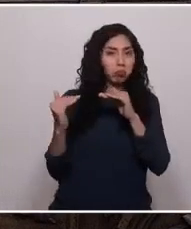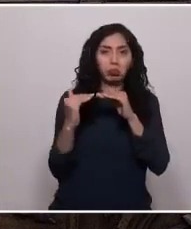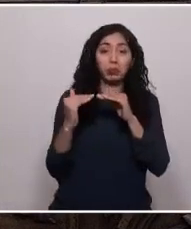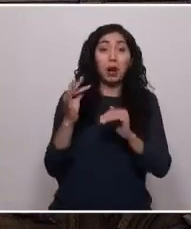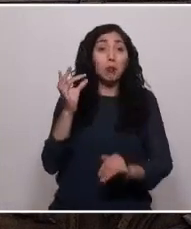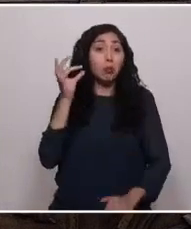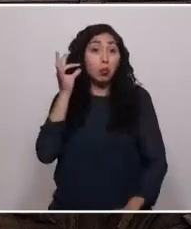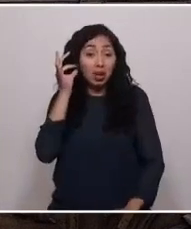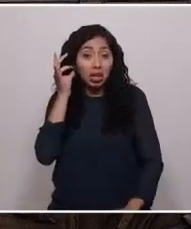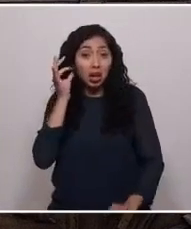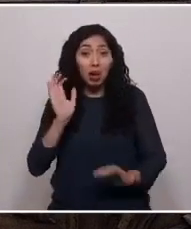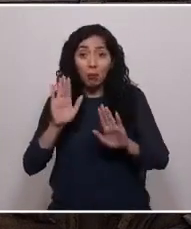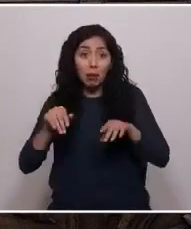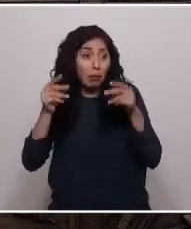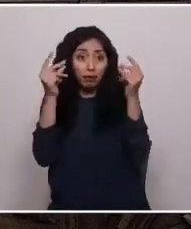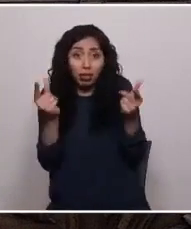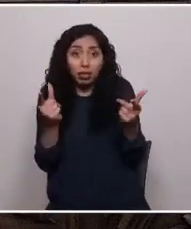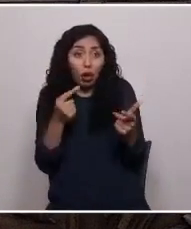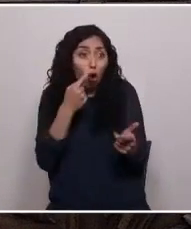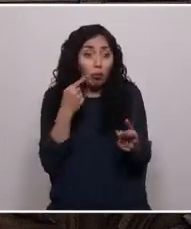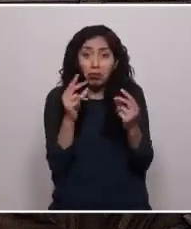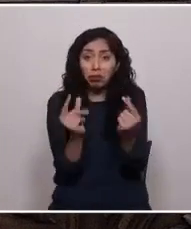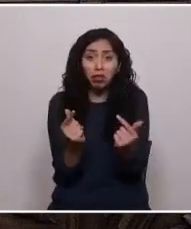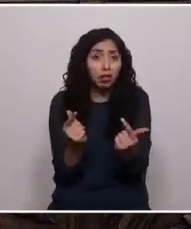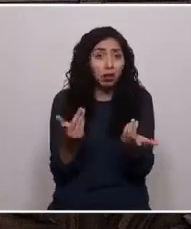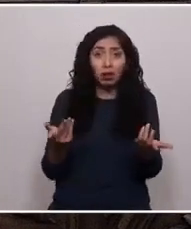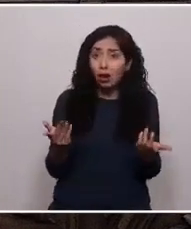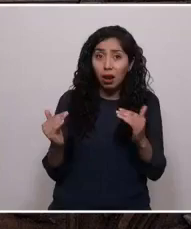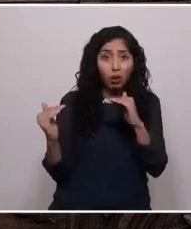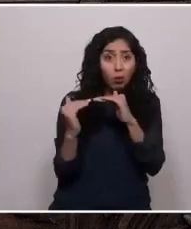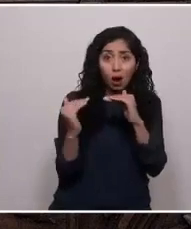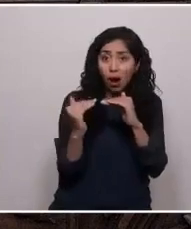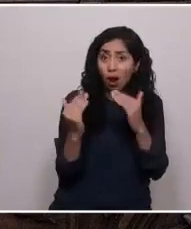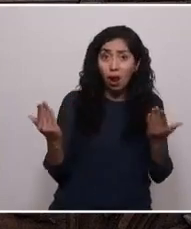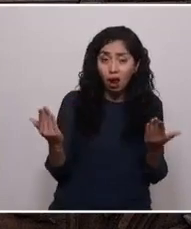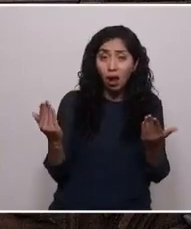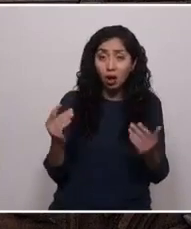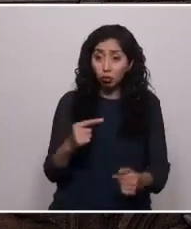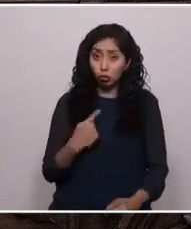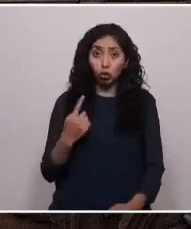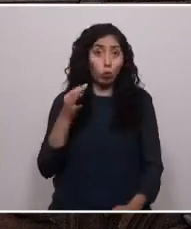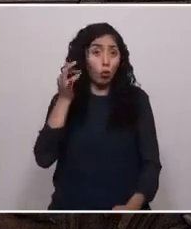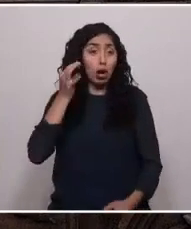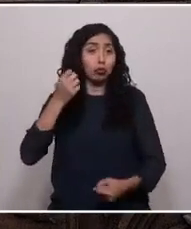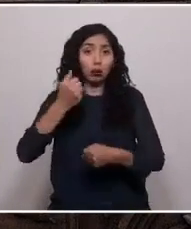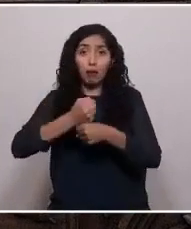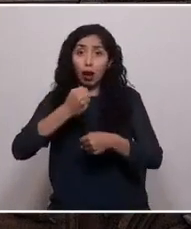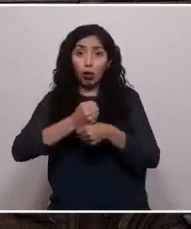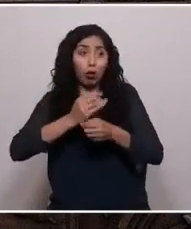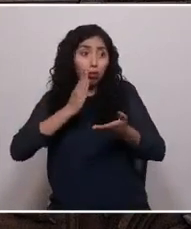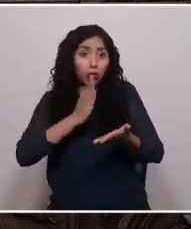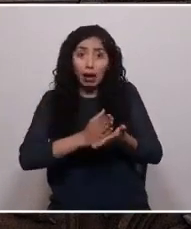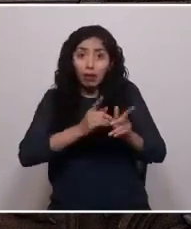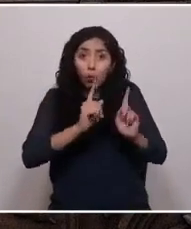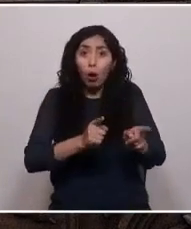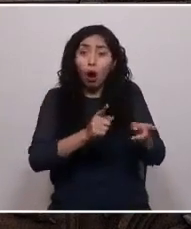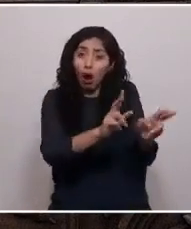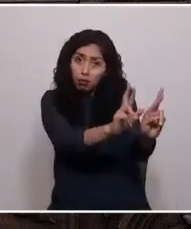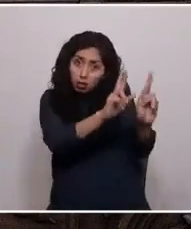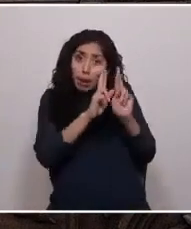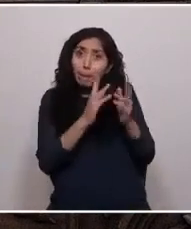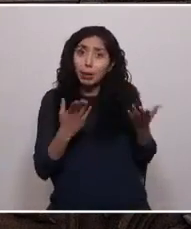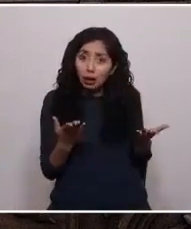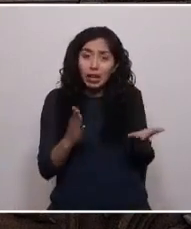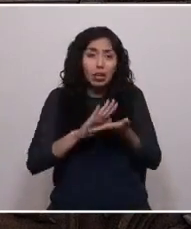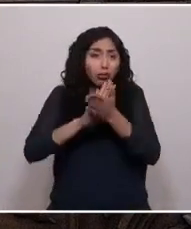tenemos las mismas capacidades que los hombres y por tanto nuestra labor debiese ser igualmente respetada en todo ámbito de la